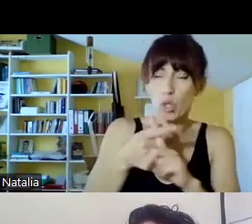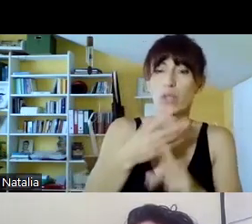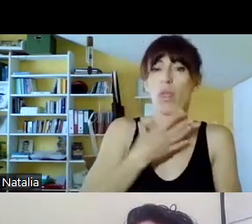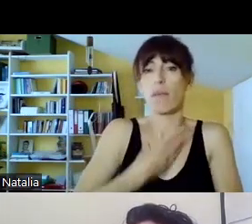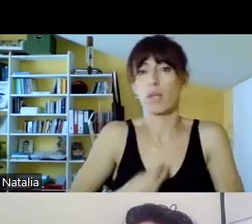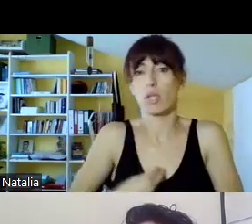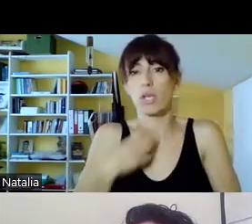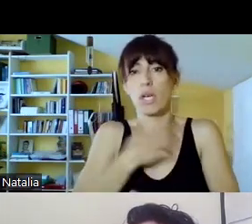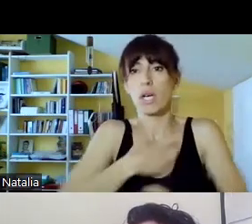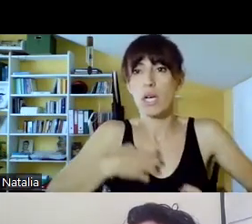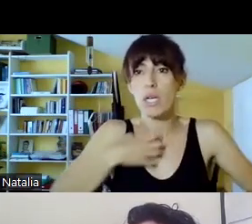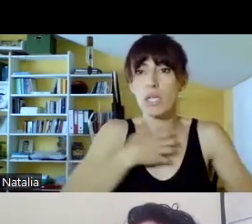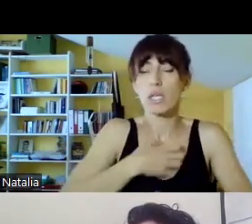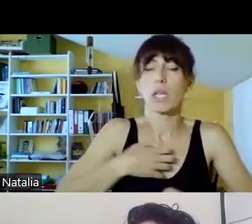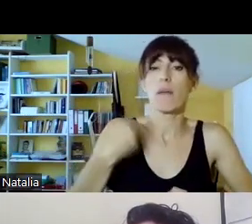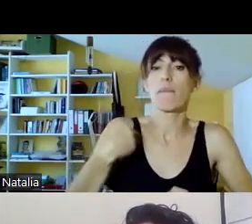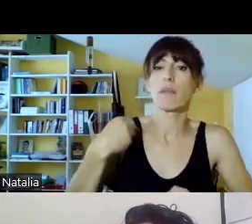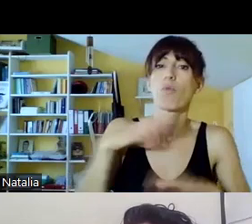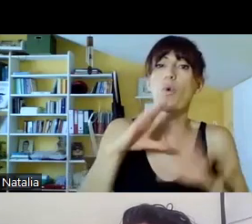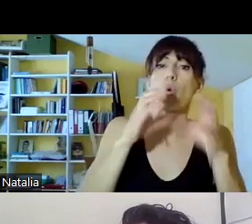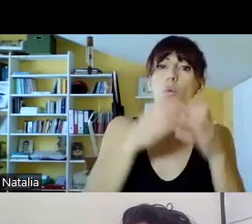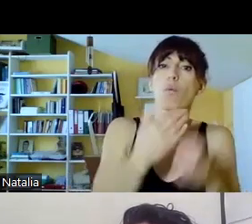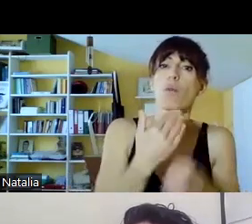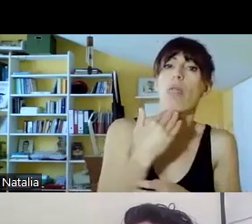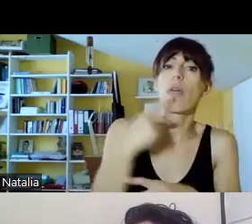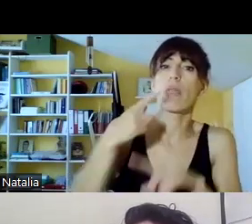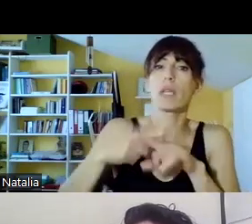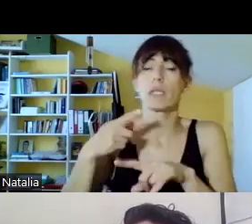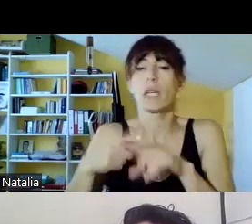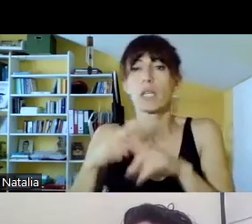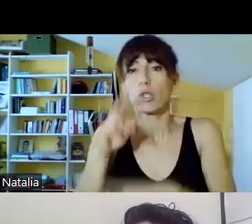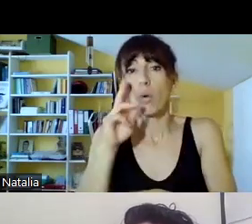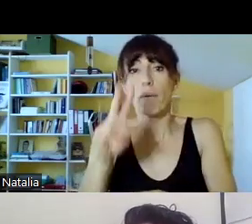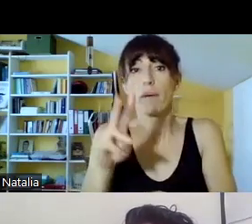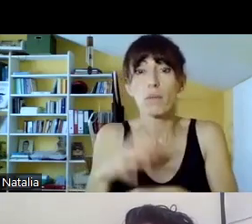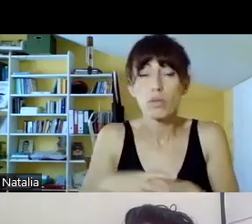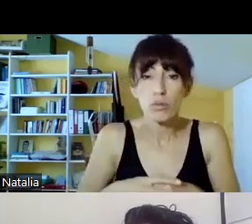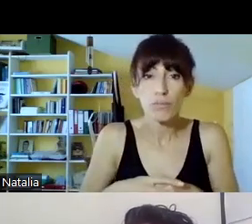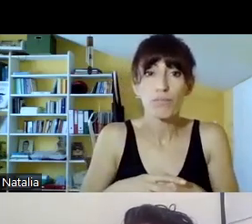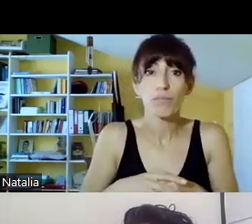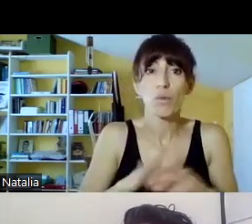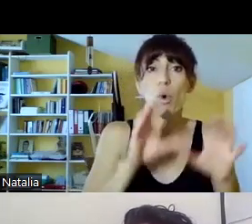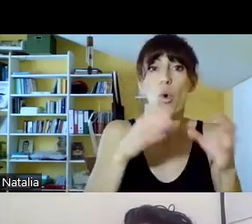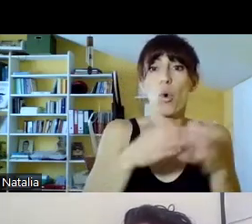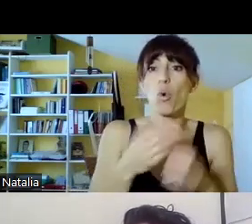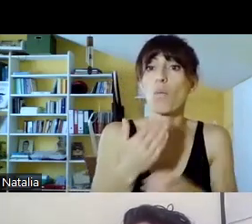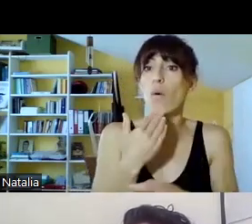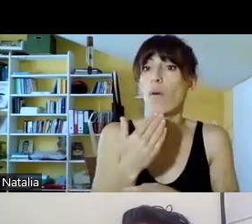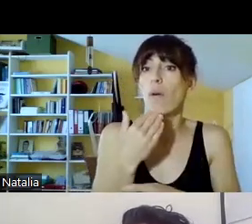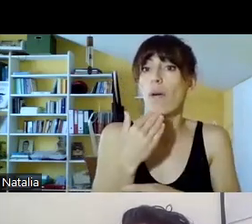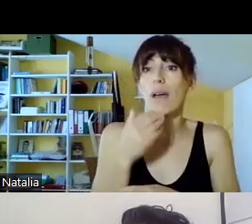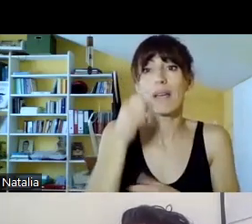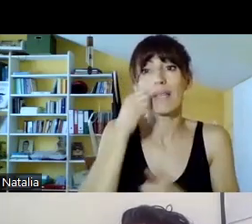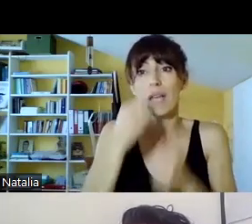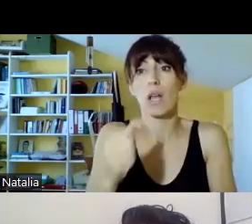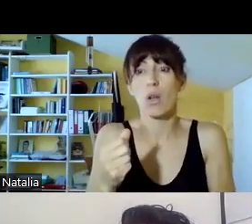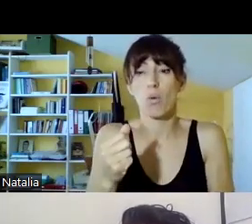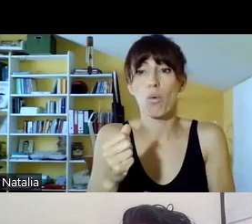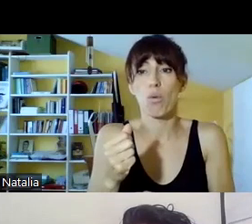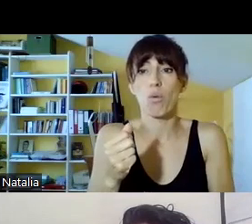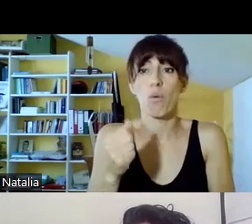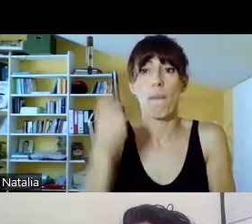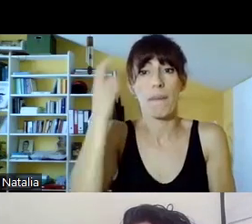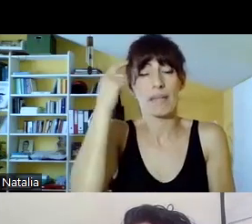de edad y sexo, vemos que en todos los grupos de edad la salud mental de las mujeres parece